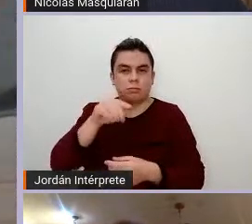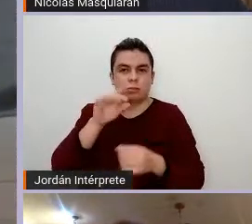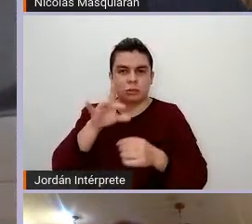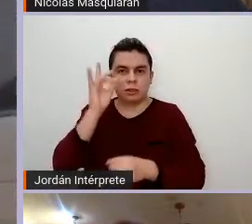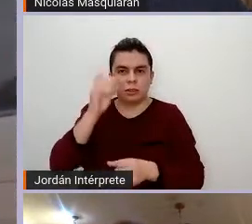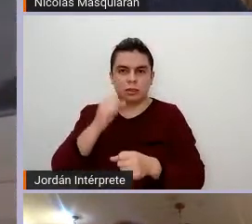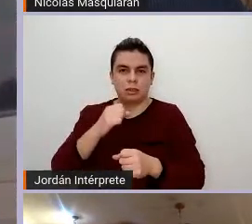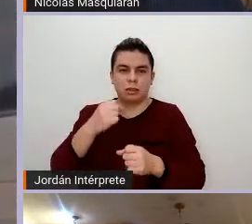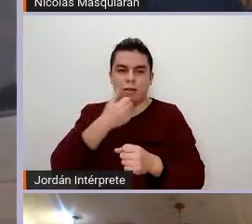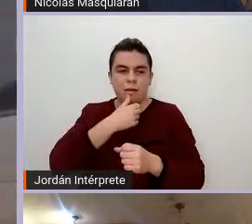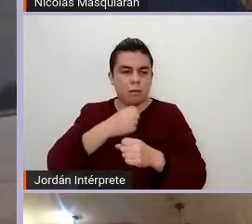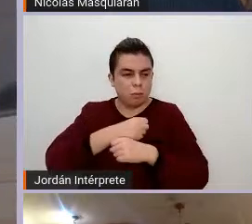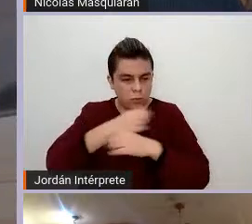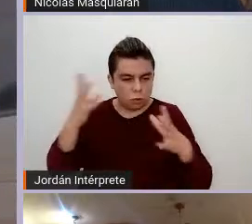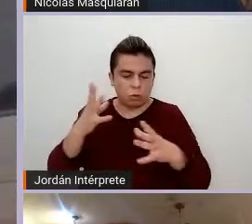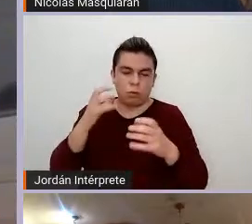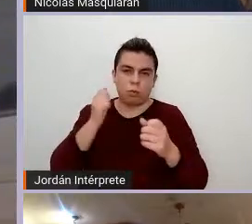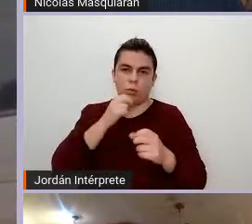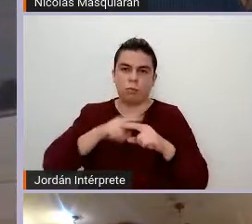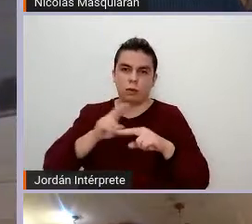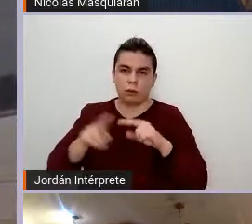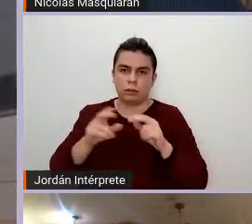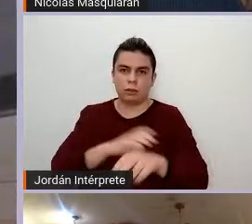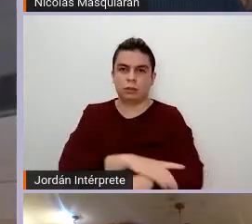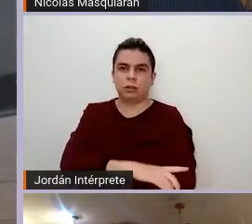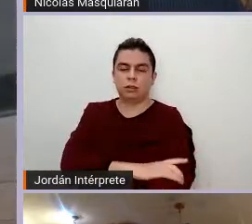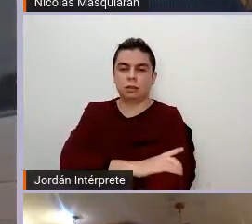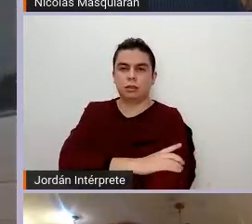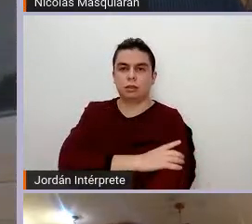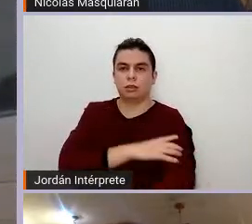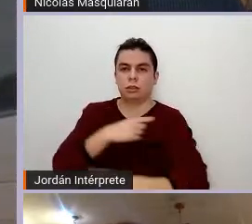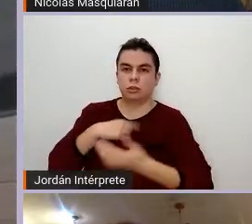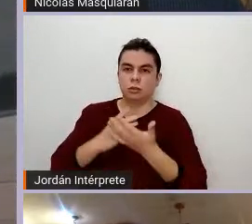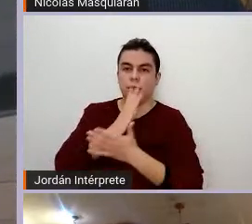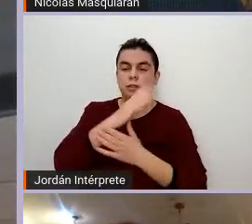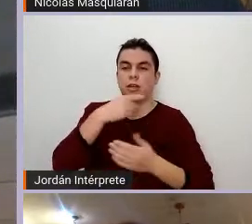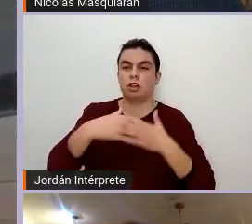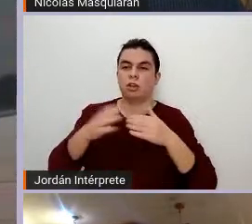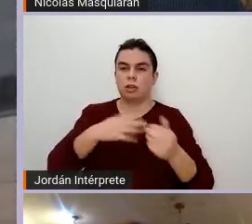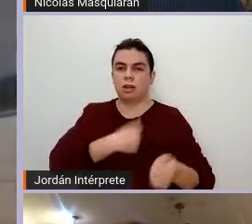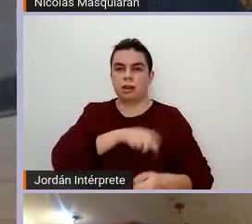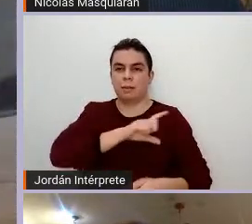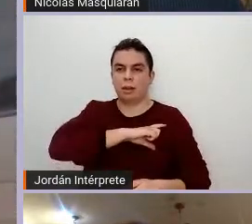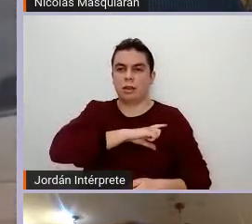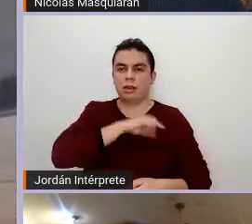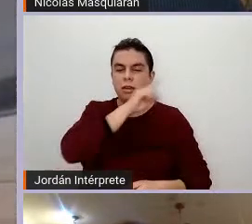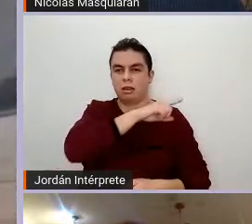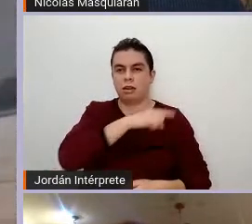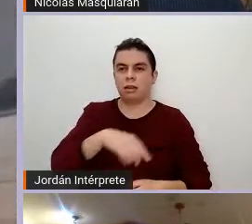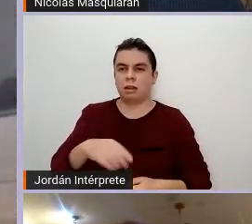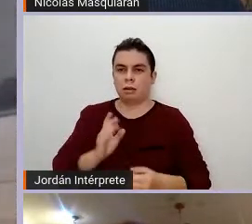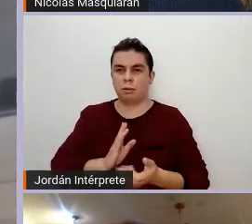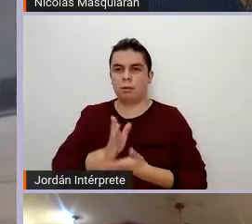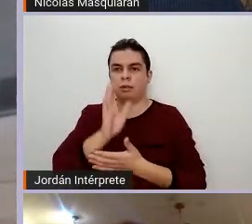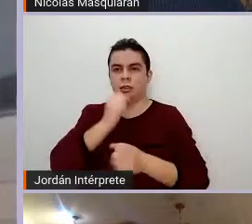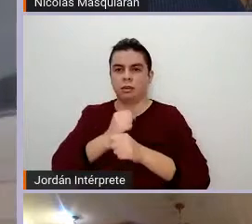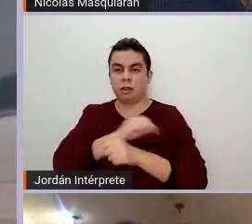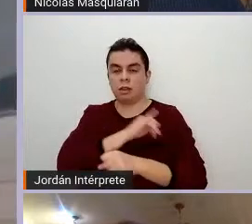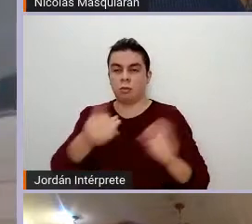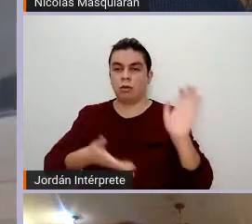por hacer. Y a partir de ahí comencé a trabajar allá en Barcelona, y luego posteriormente en Inglaterra.